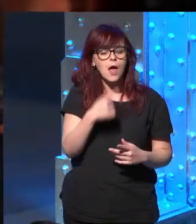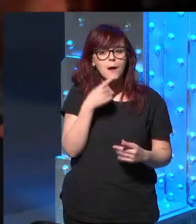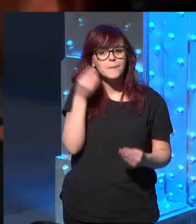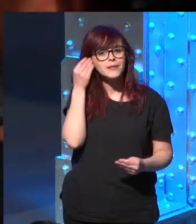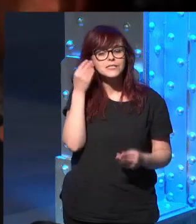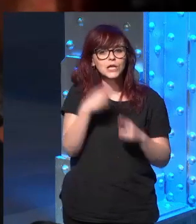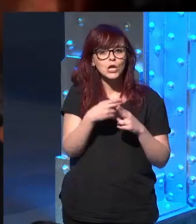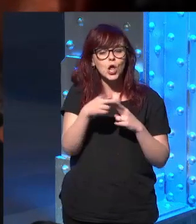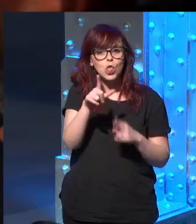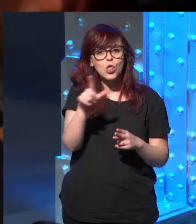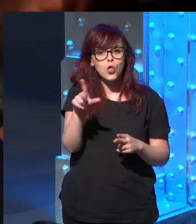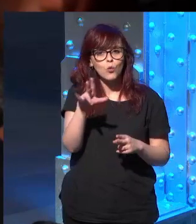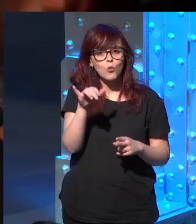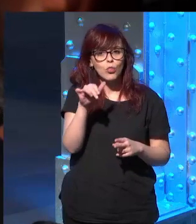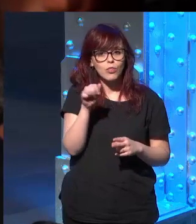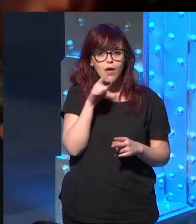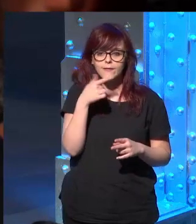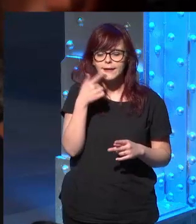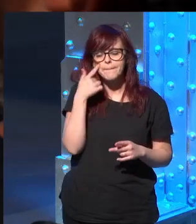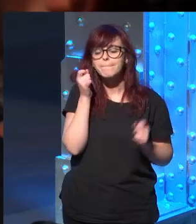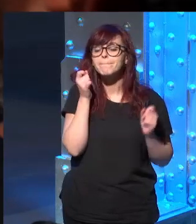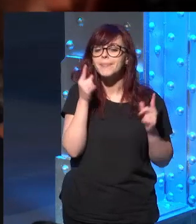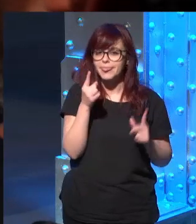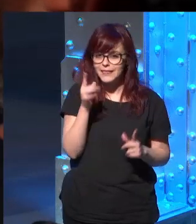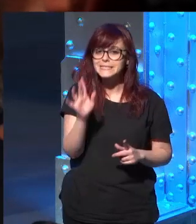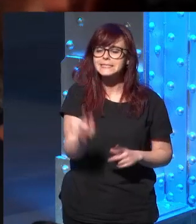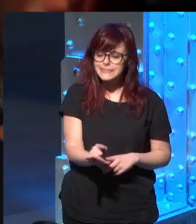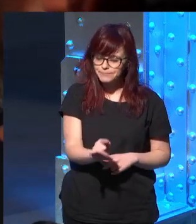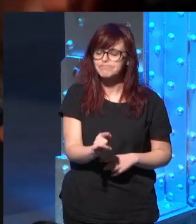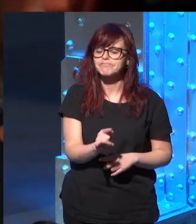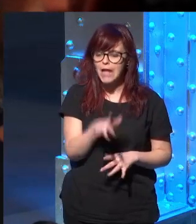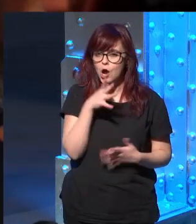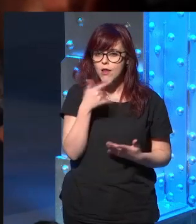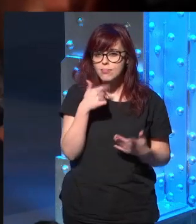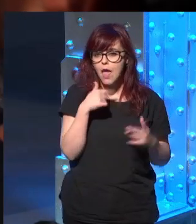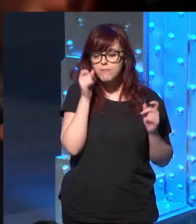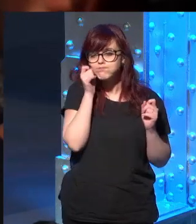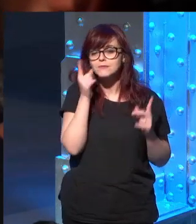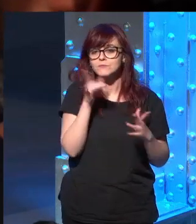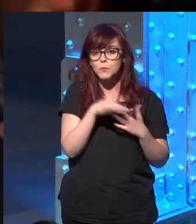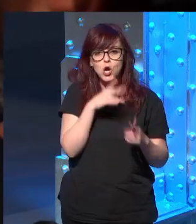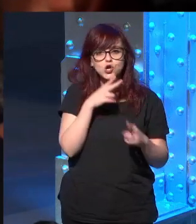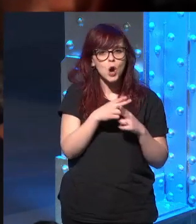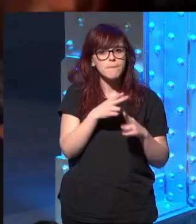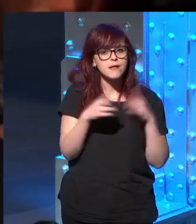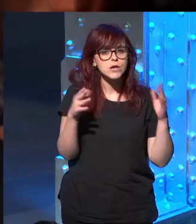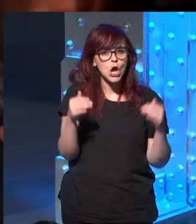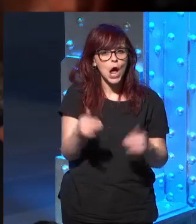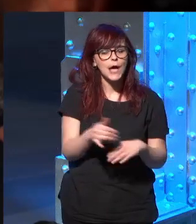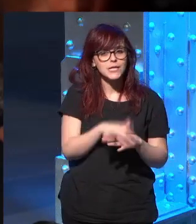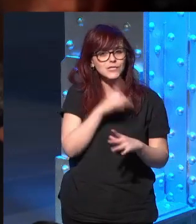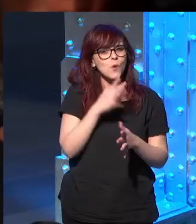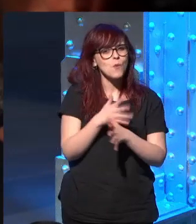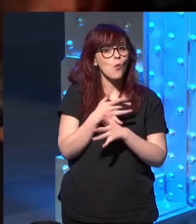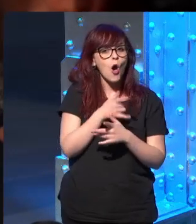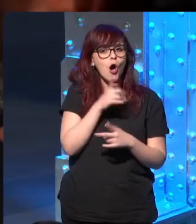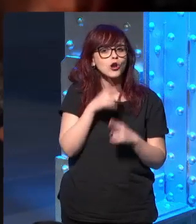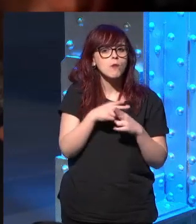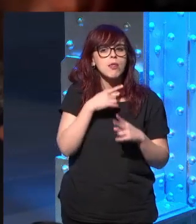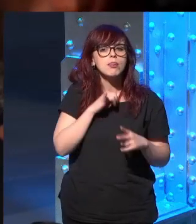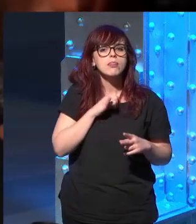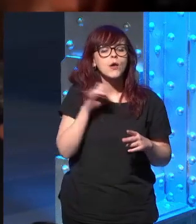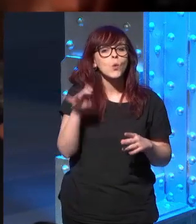hecho que se llama Yusia. Ya se han dado cuenta, un día se dieron cuenta y ahora ya se han dado cuenta de que nunca tiene nombre. Y es un poco el juego también, ¿no? Sí.